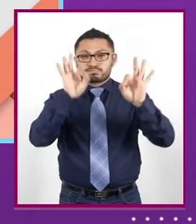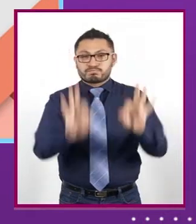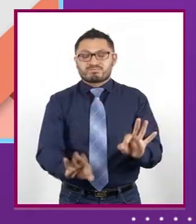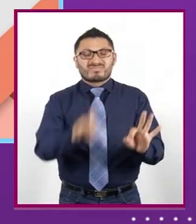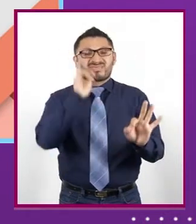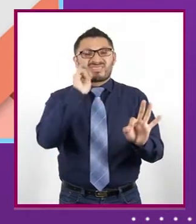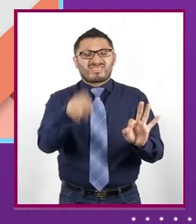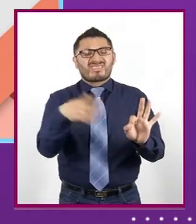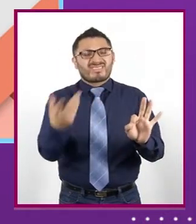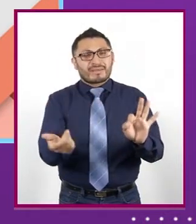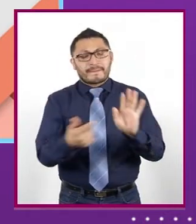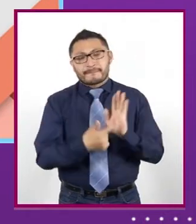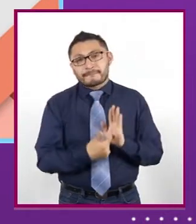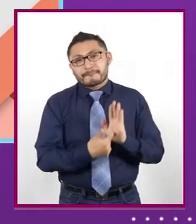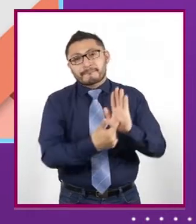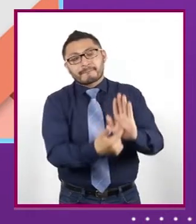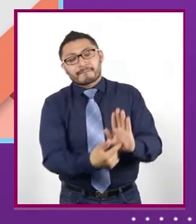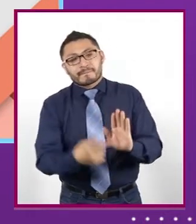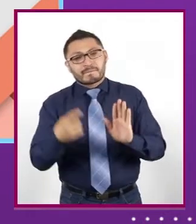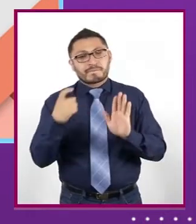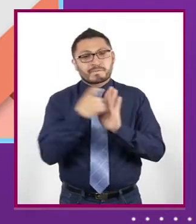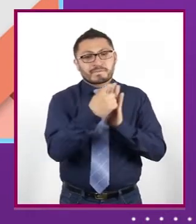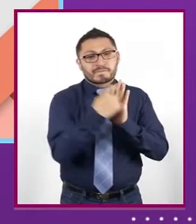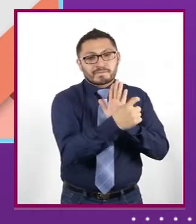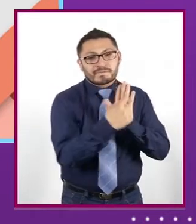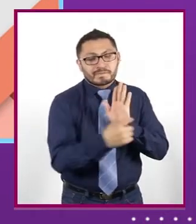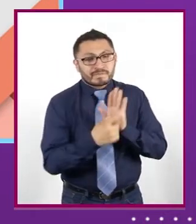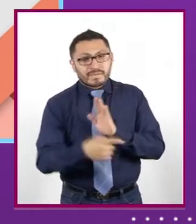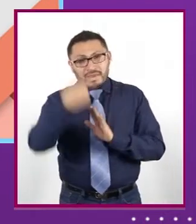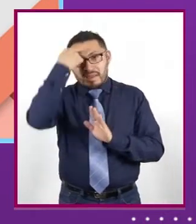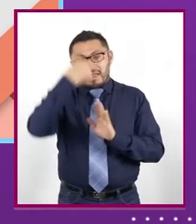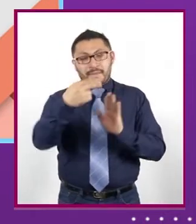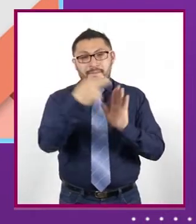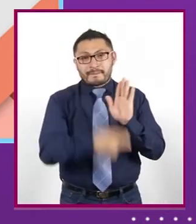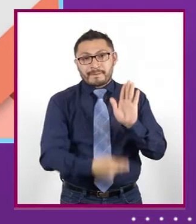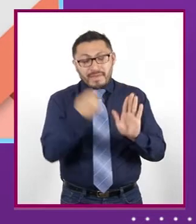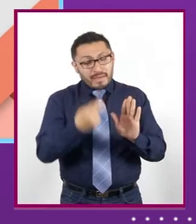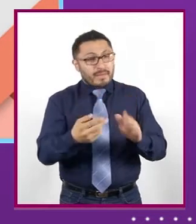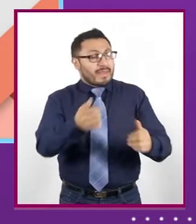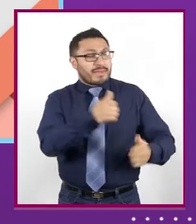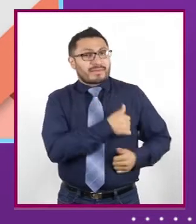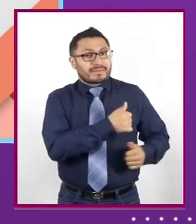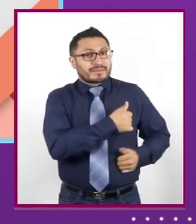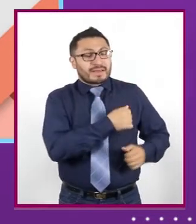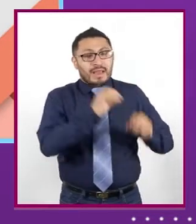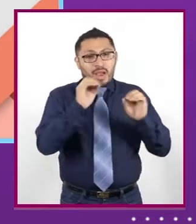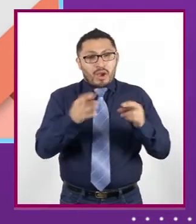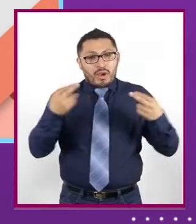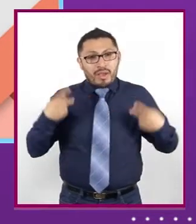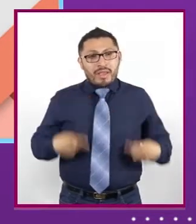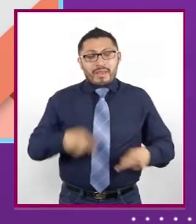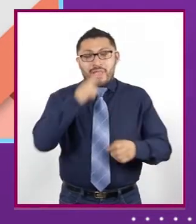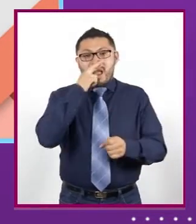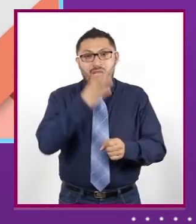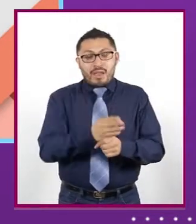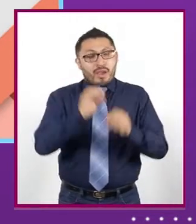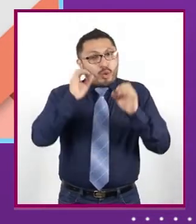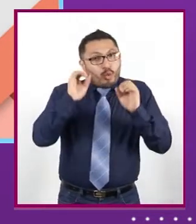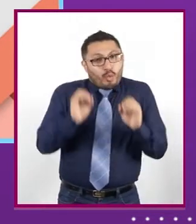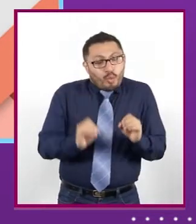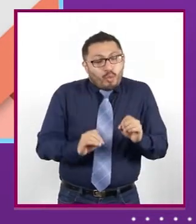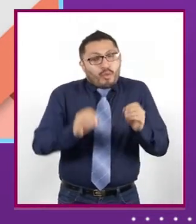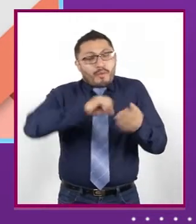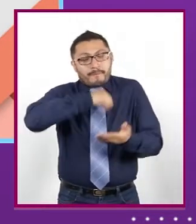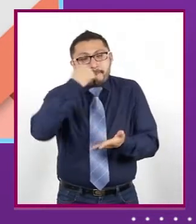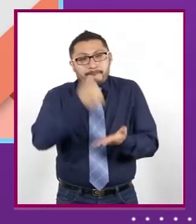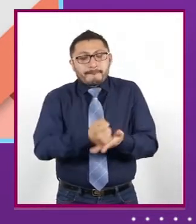es, se señalan los espacios para plasmar las firmas de las autoridades o responsables o bien los